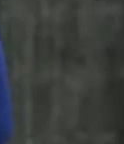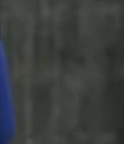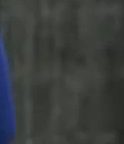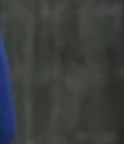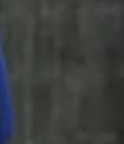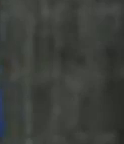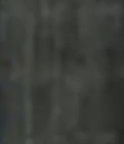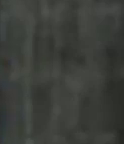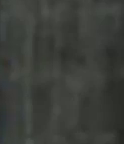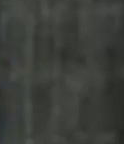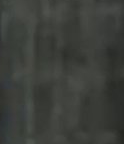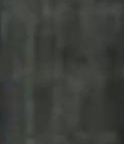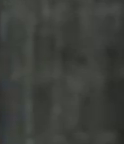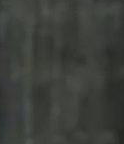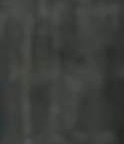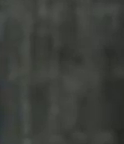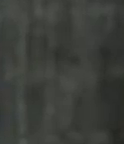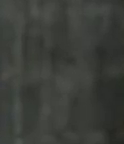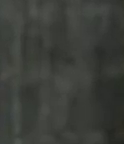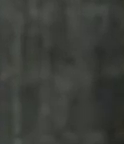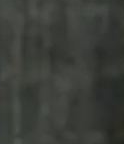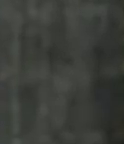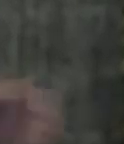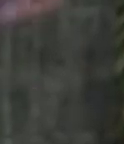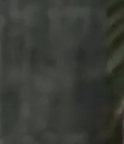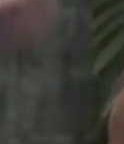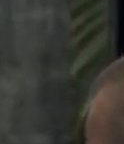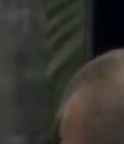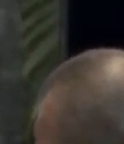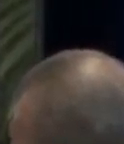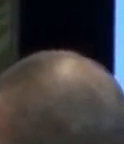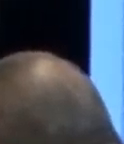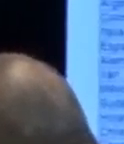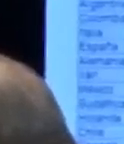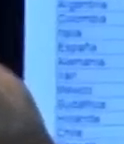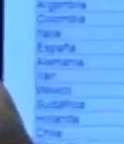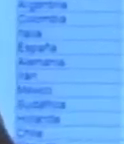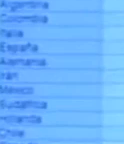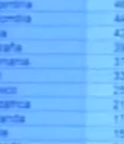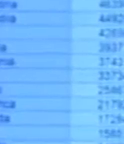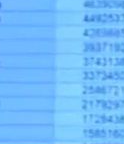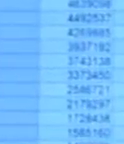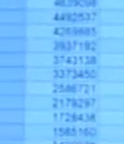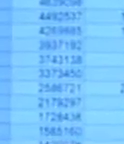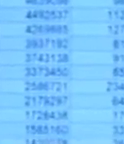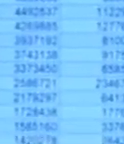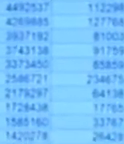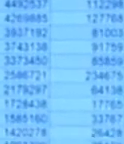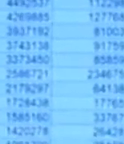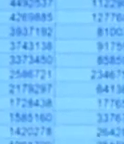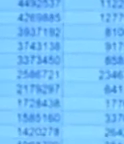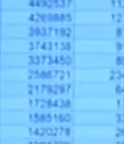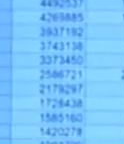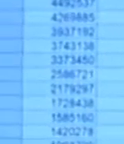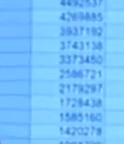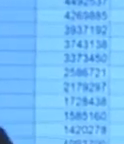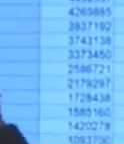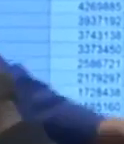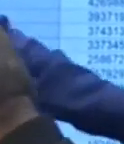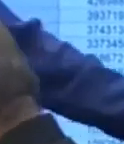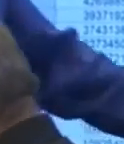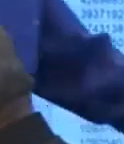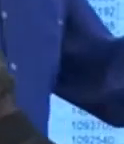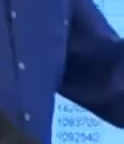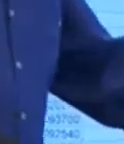el rechazo al bloqueo a Cuba, cuando le ha exigido al gobierno, a la administración de los Estados Unidos que cese el bloqueo a Cuba,